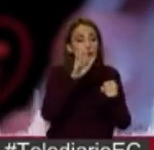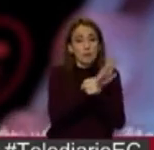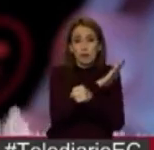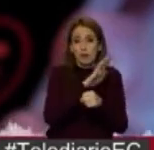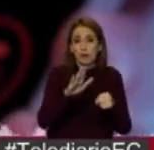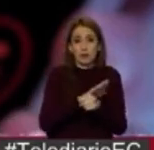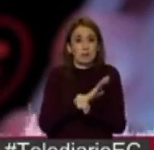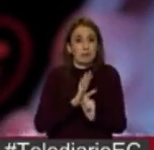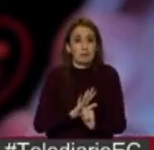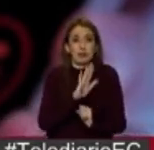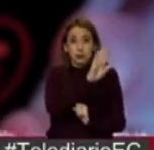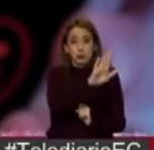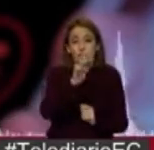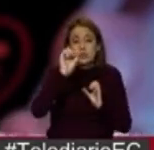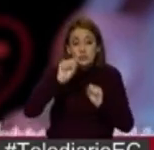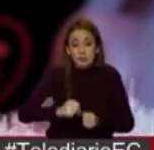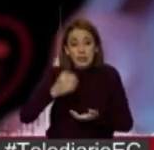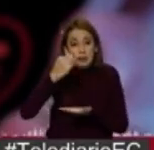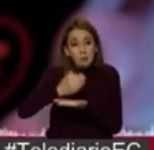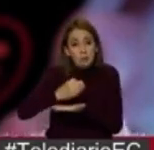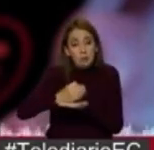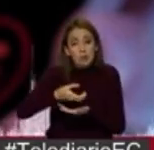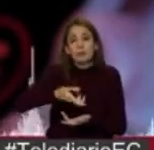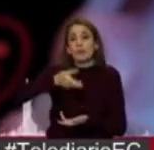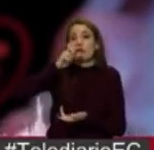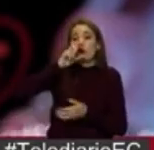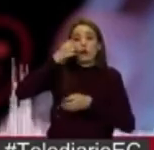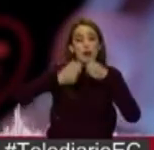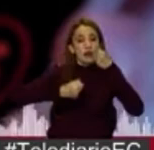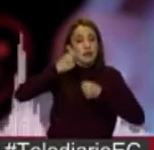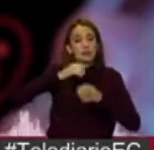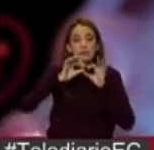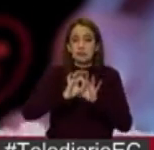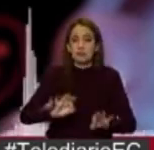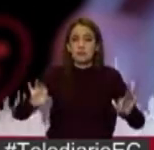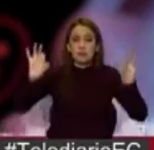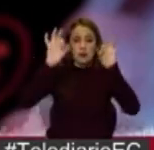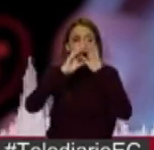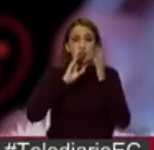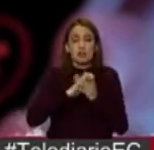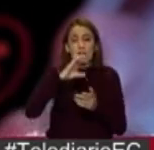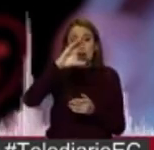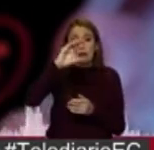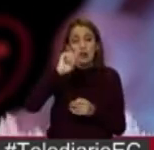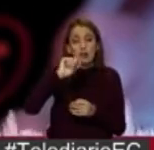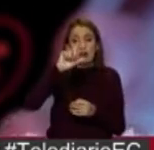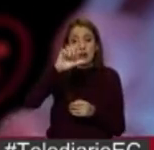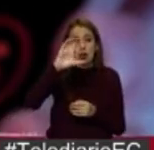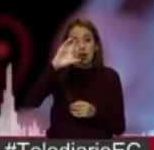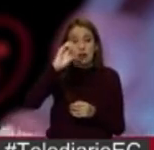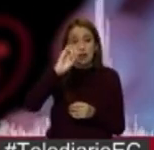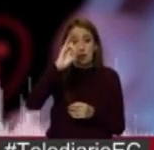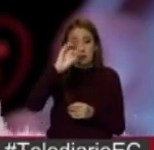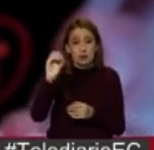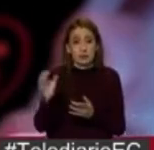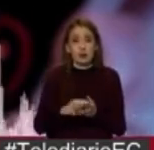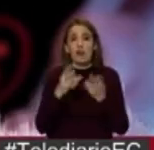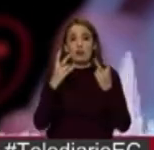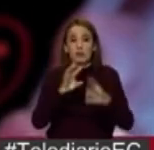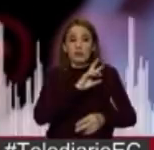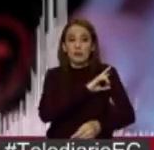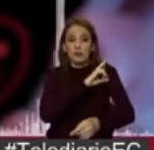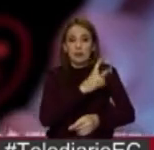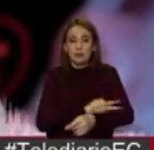que la fuente más importante de calcio biodisponible está en la leche. Además, la leche contiene vitamina D, específicamente